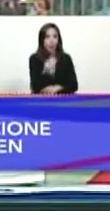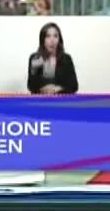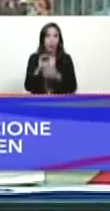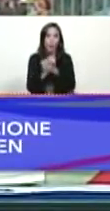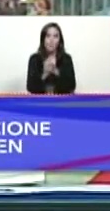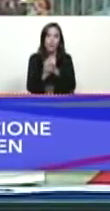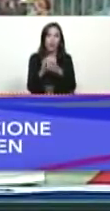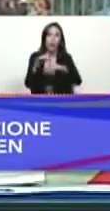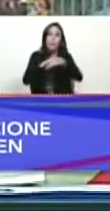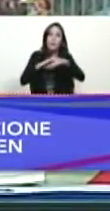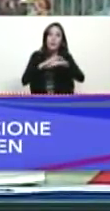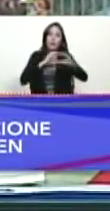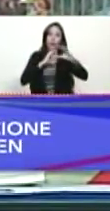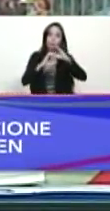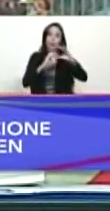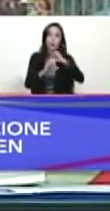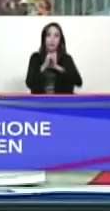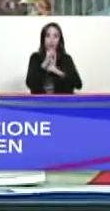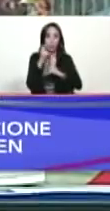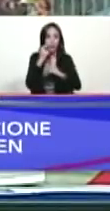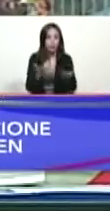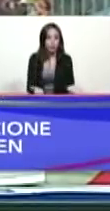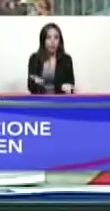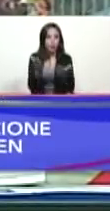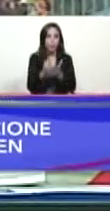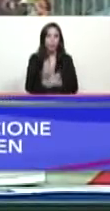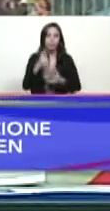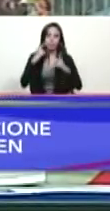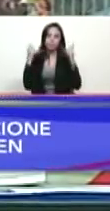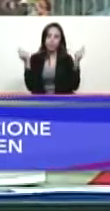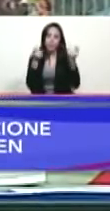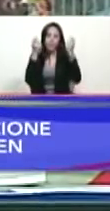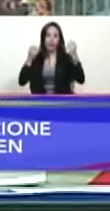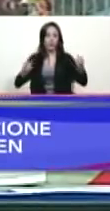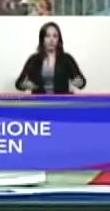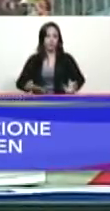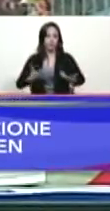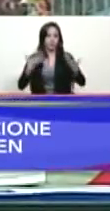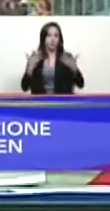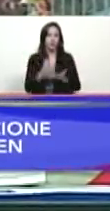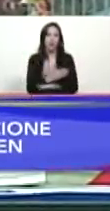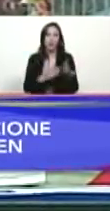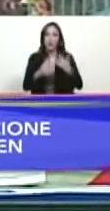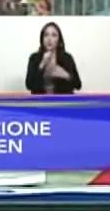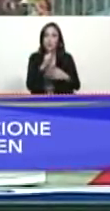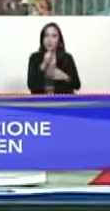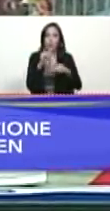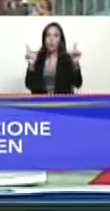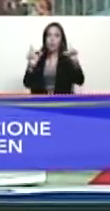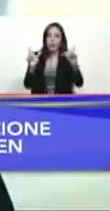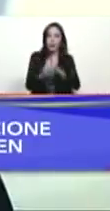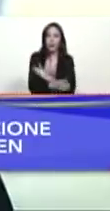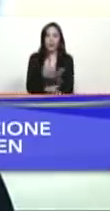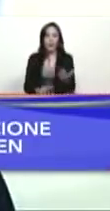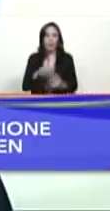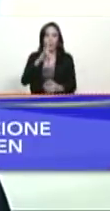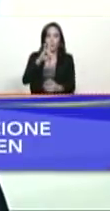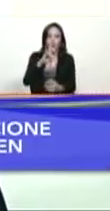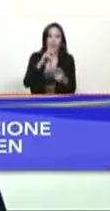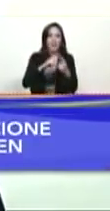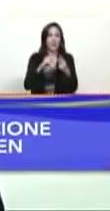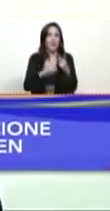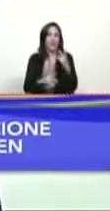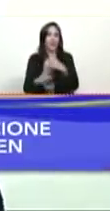compañero, ministro de comunicación, vamos a hacer una gran campaña motivadora en las redes sociales, en los medios